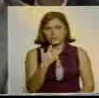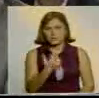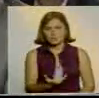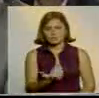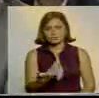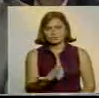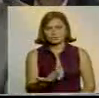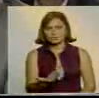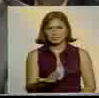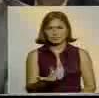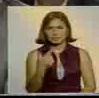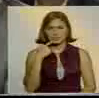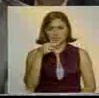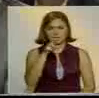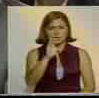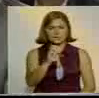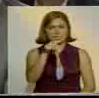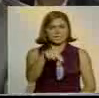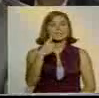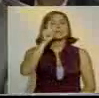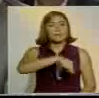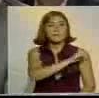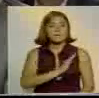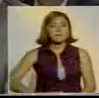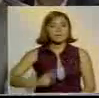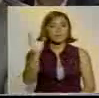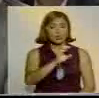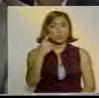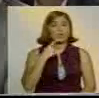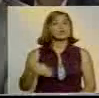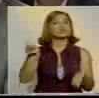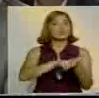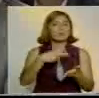información que ofrecía RCN. Por cierto, el presidente de Colombia está tomando la palabra en esta vigésima cumbre.